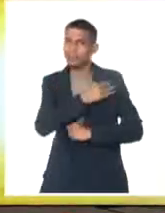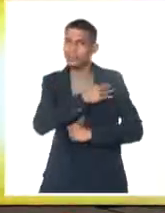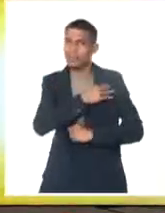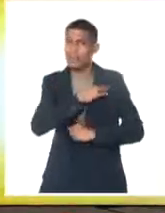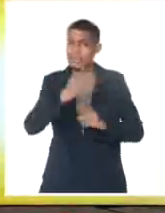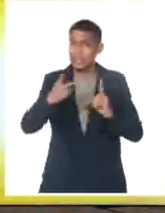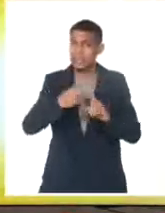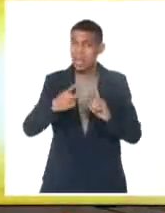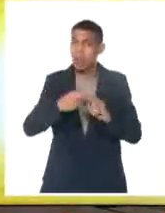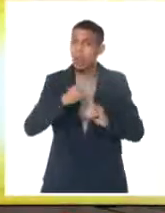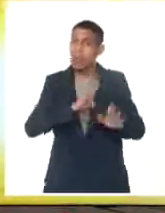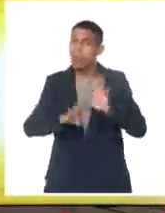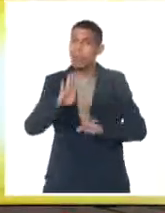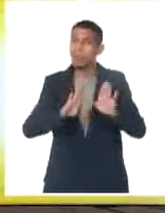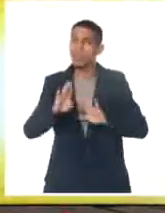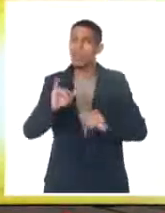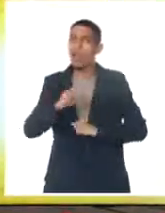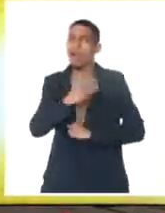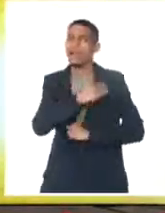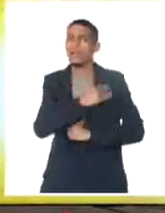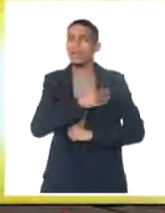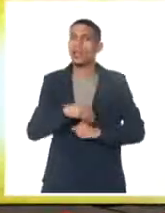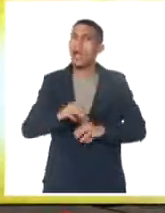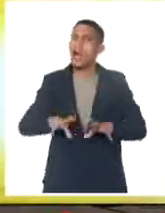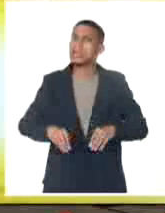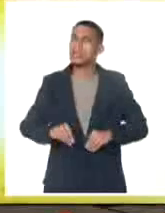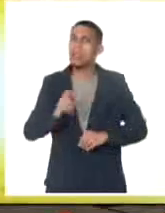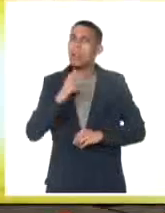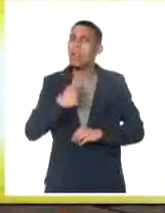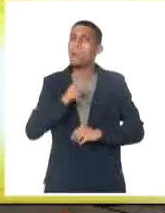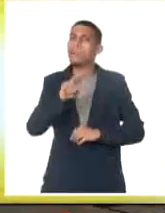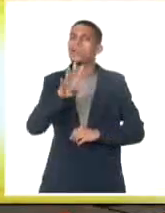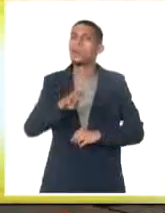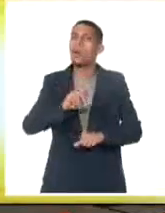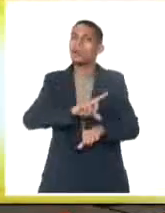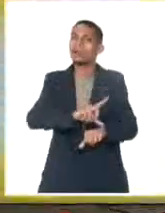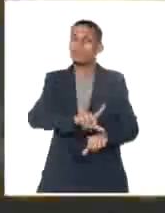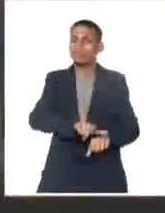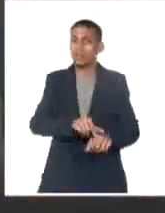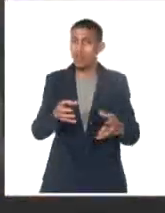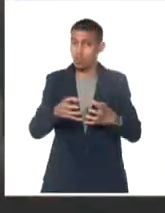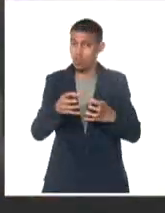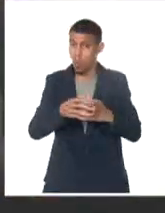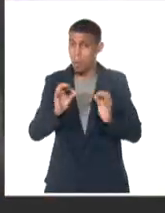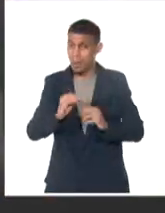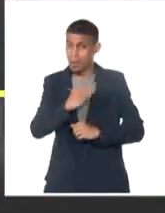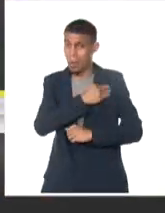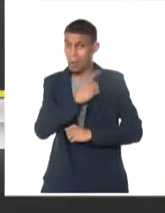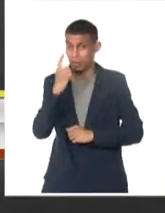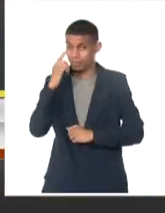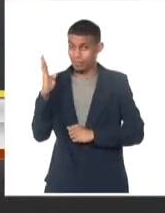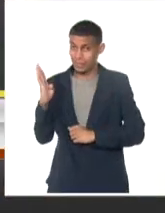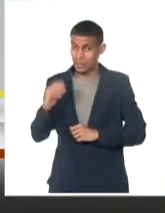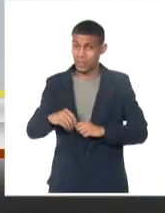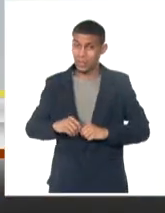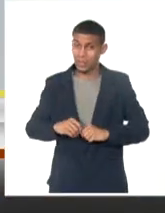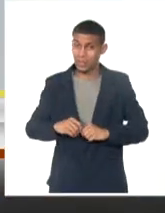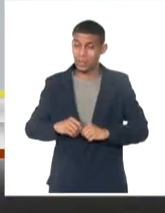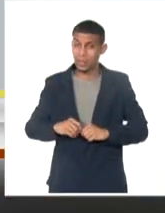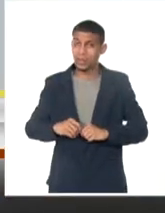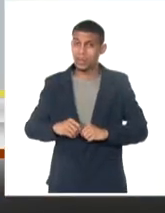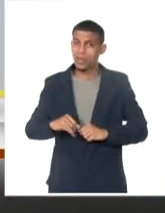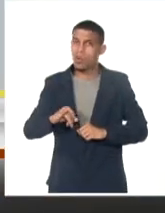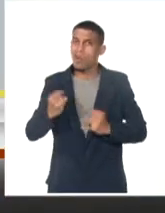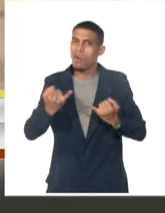fuerza paramilitar, habrían aceptado una tregua de 24 horas. El grupo paramilitar Fuerzas de Apoyo Rápido confirmó haber tenido